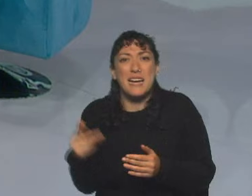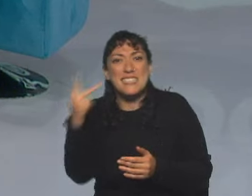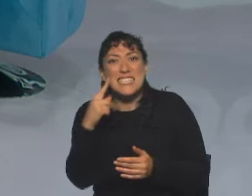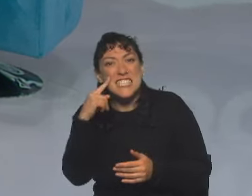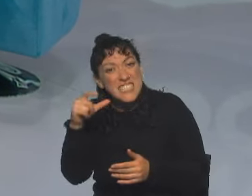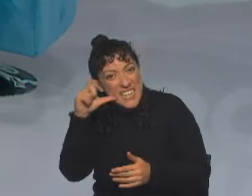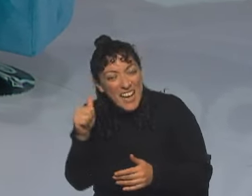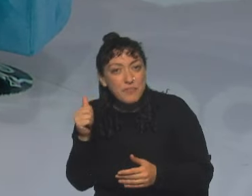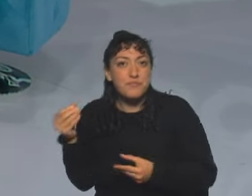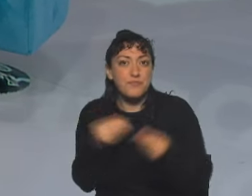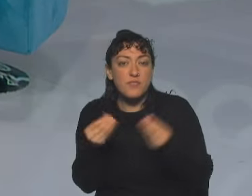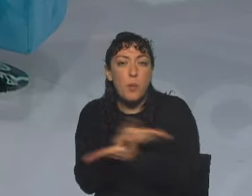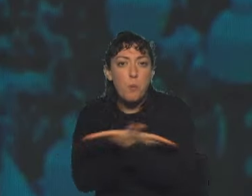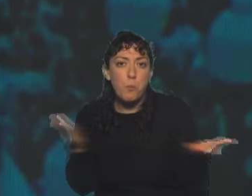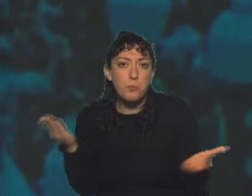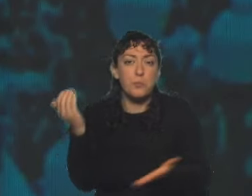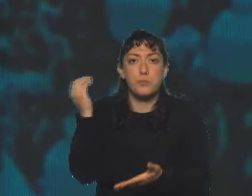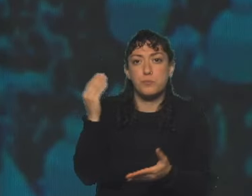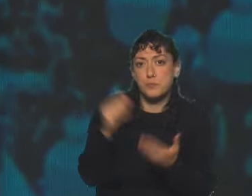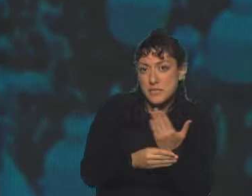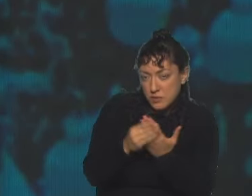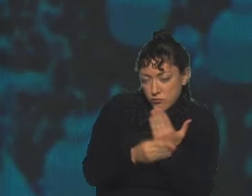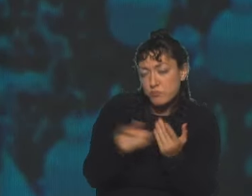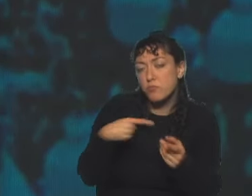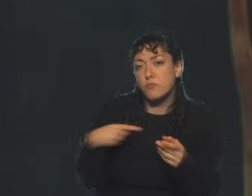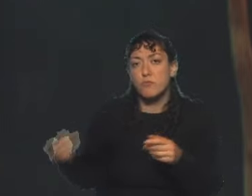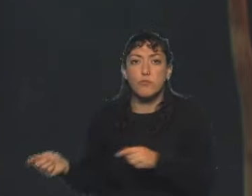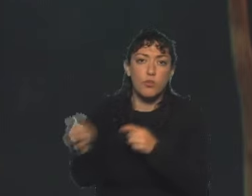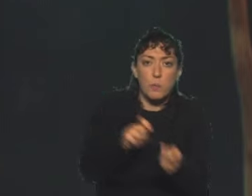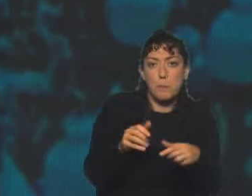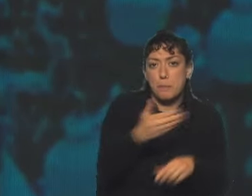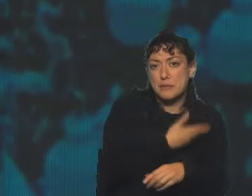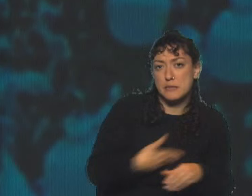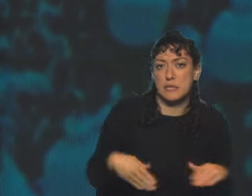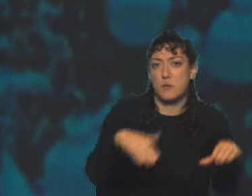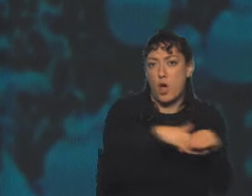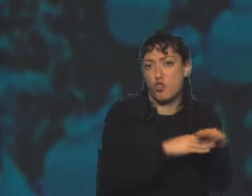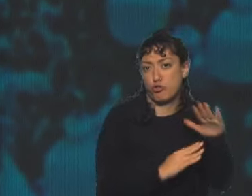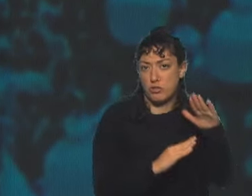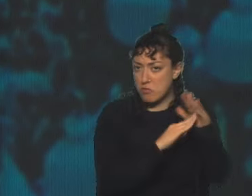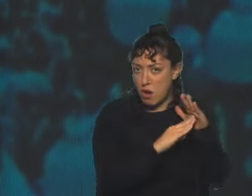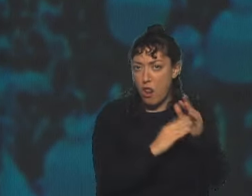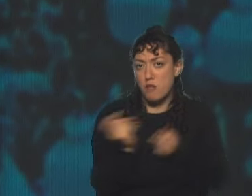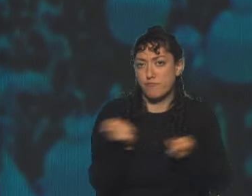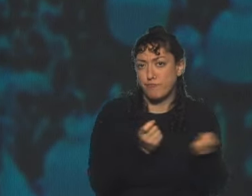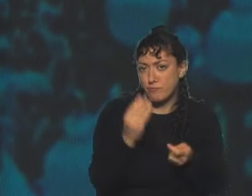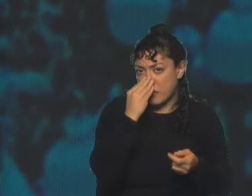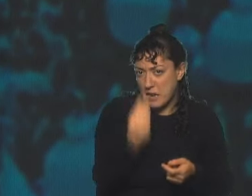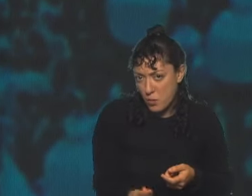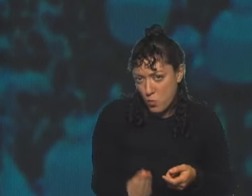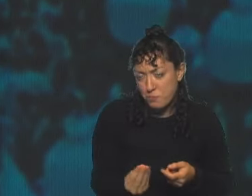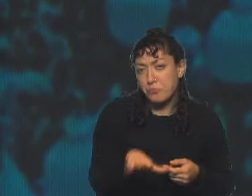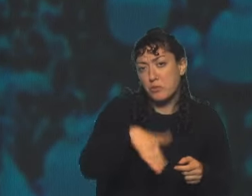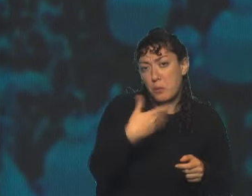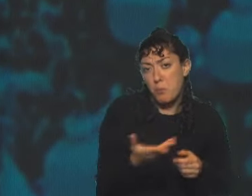gerente de finanzas públicas en la época de Alfonsín, para ser presidente del Banco Central. Y después presidente del Banco Central, gestión de la Rúa, para ser ministro